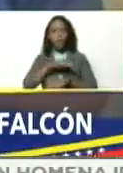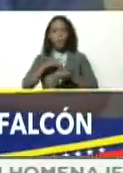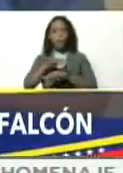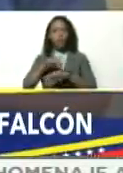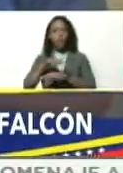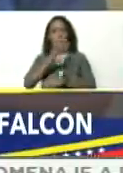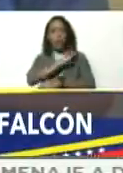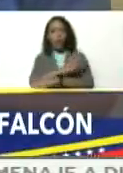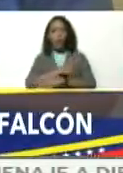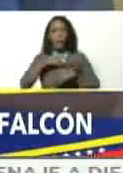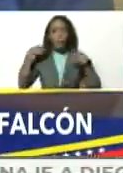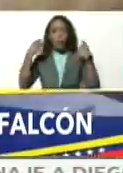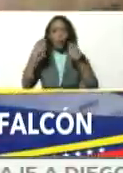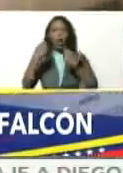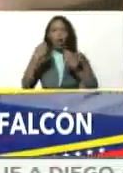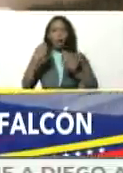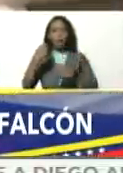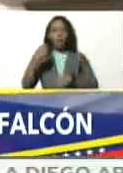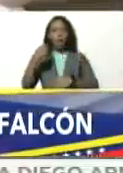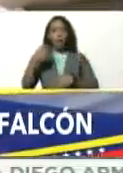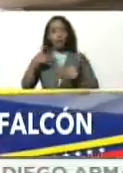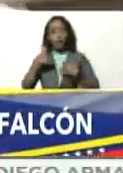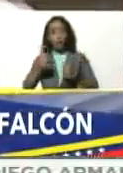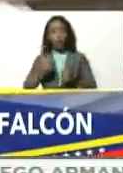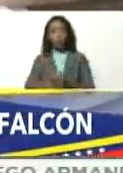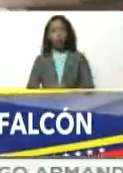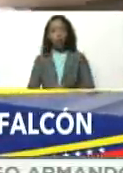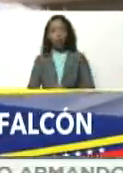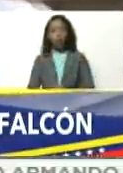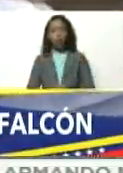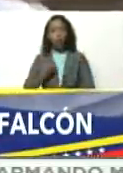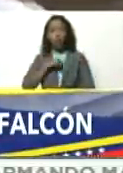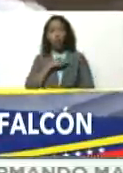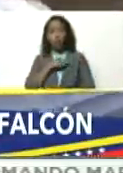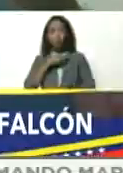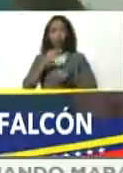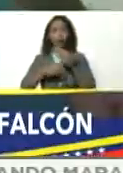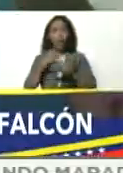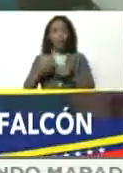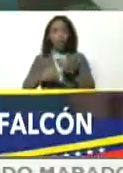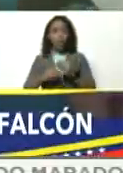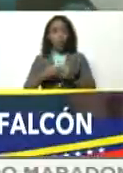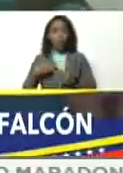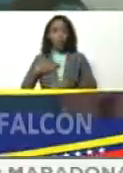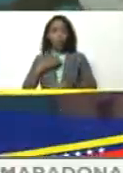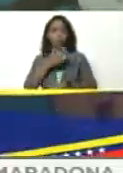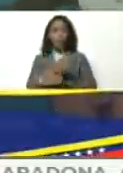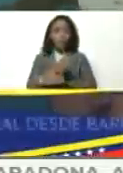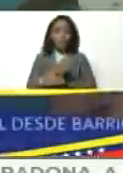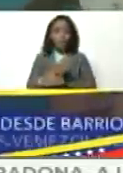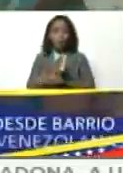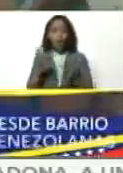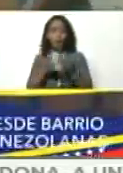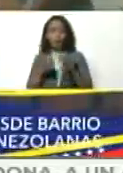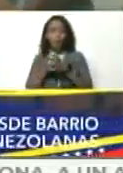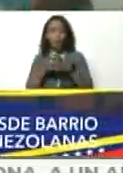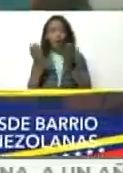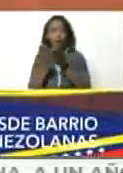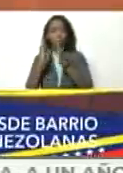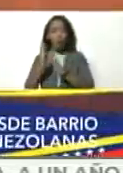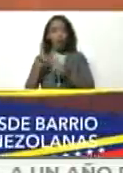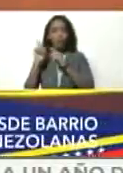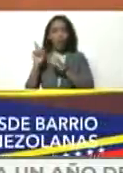Popular, Carlos Alvarado. Hemos destinado y nos hemos ido, bueno, con el equipo a la escuela de